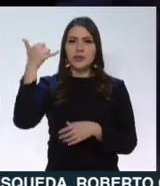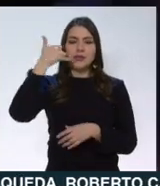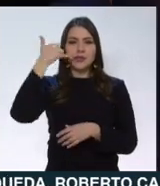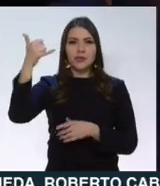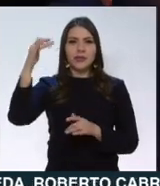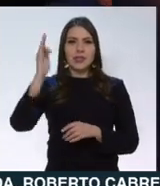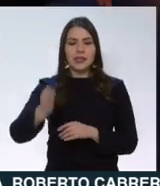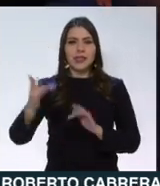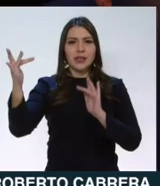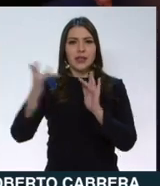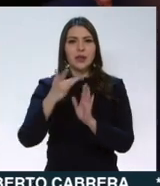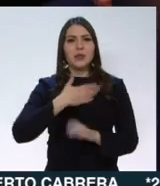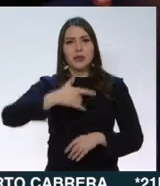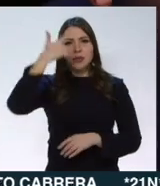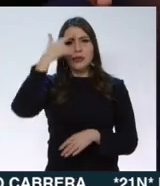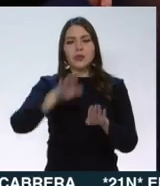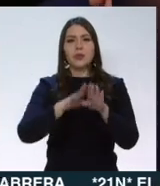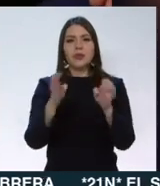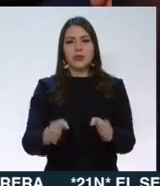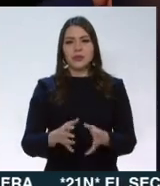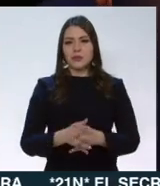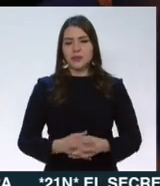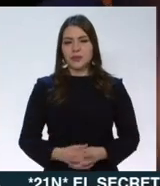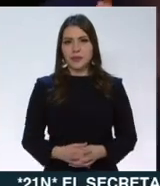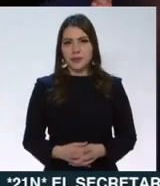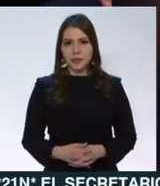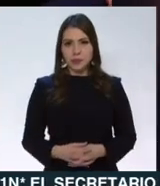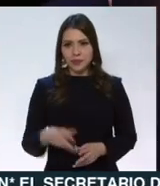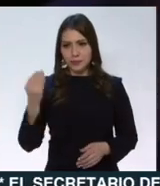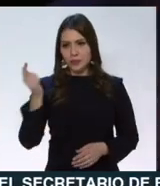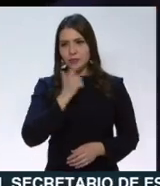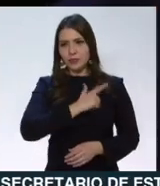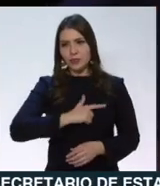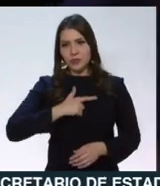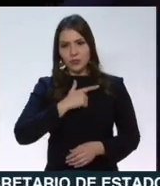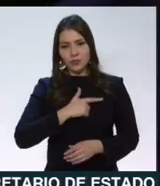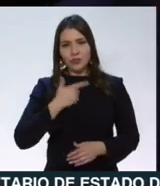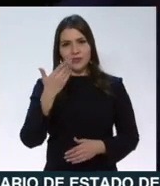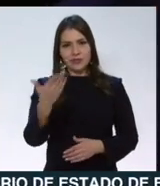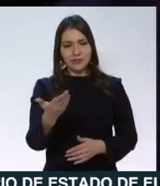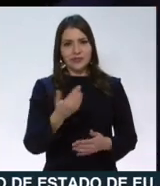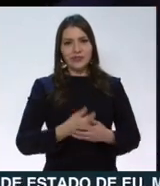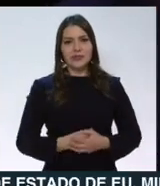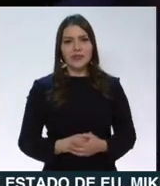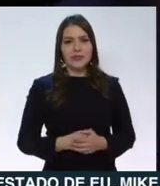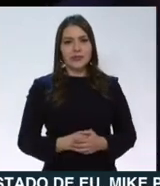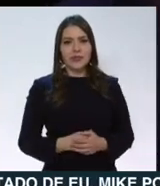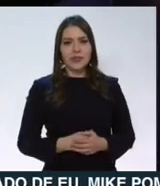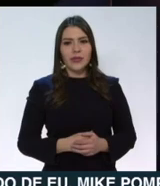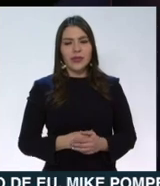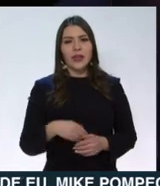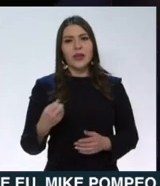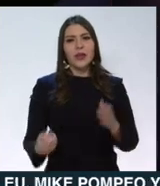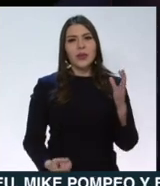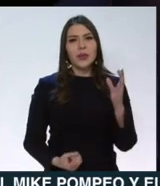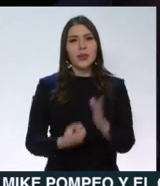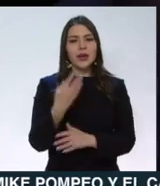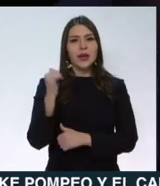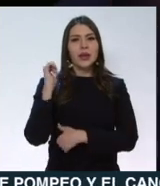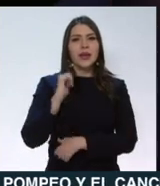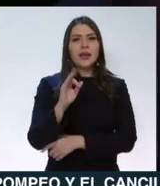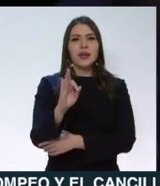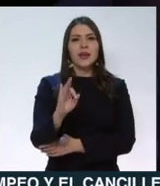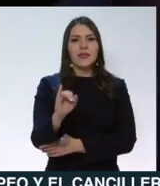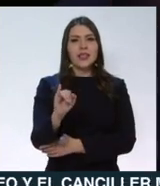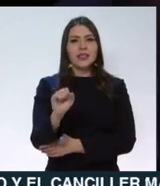llamada. Buenas noches, ¿cómo está usted? Con mucho gusto, Juan. Buenas noches, a sus órdenes. Senador, la Fiscalía General de la República, ¿cuáles serán